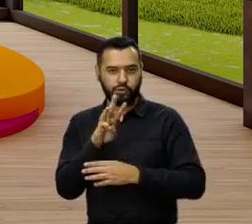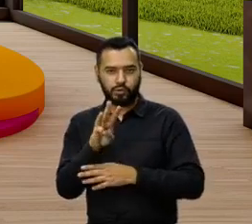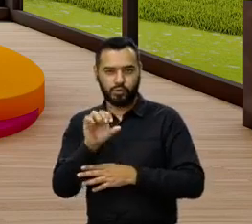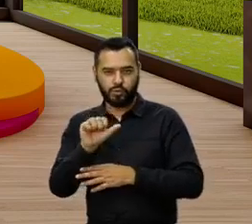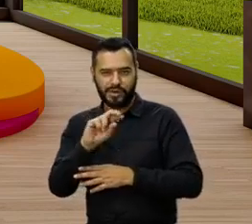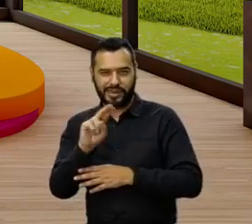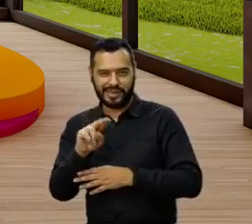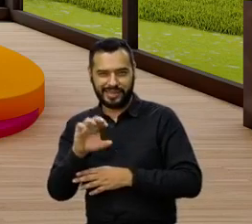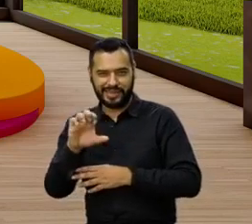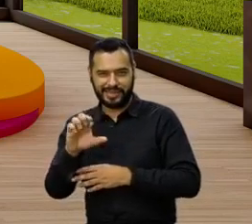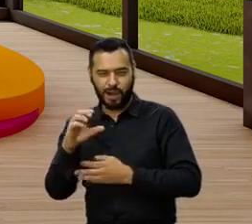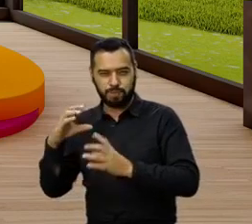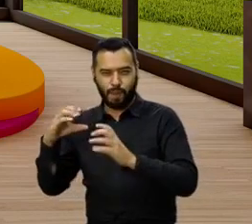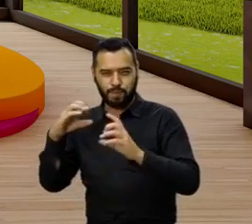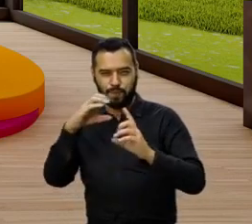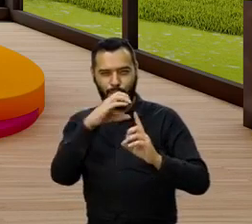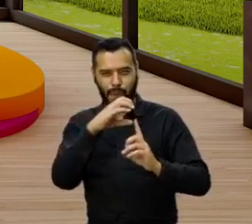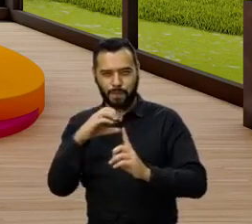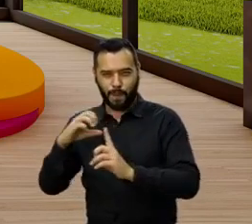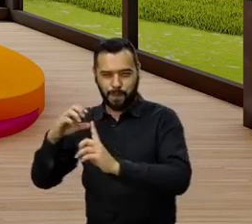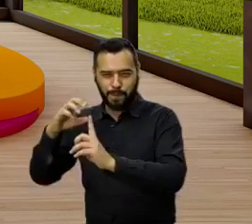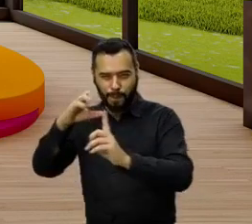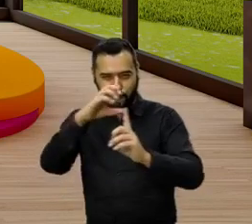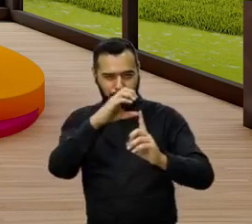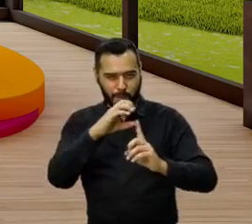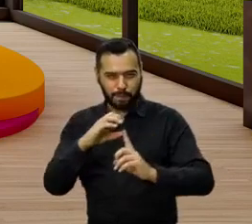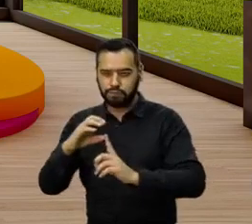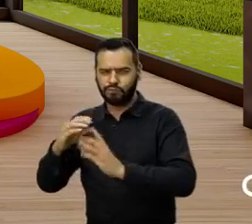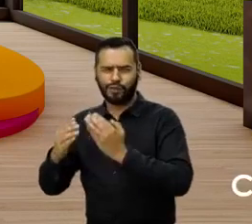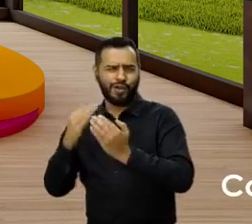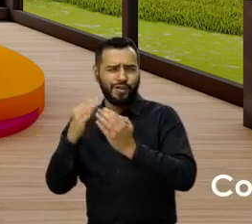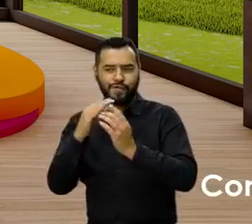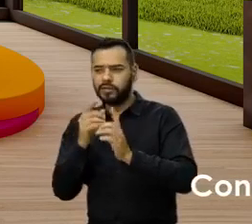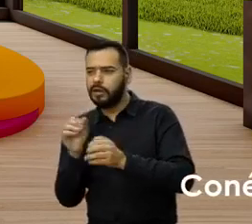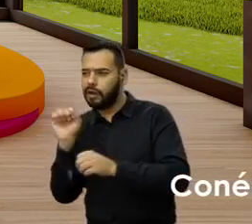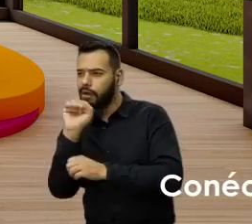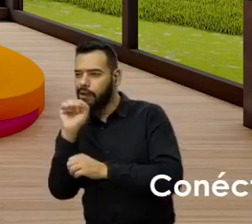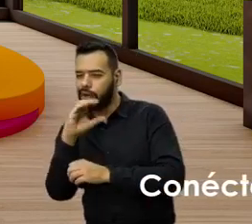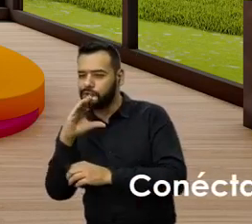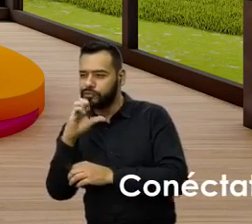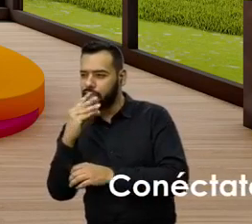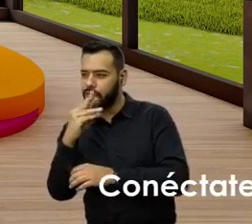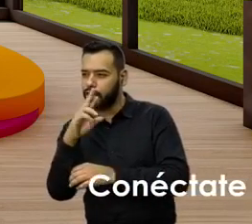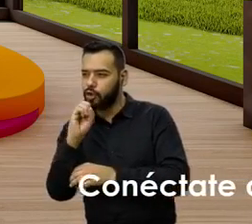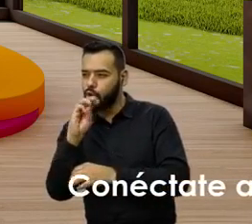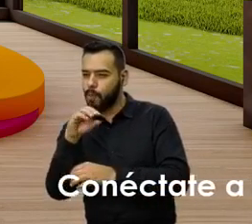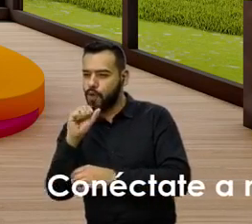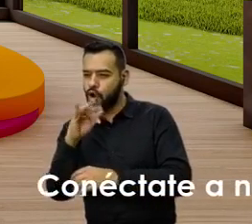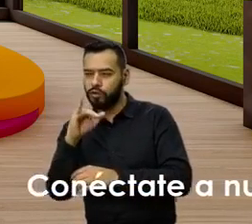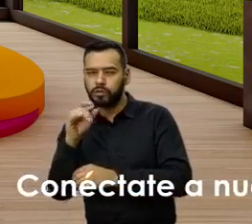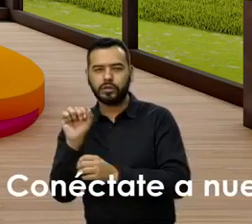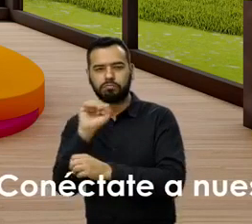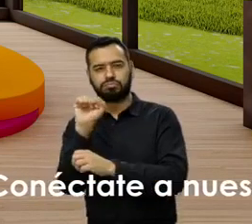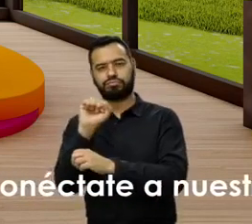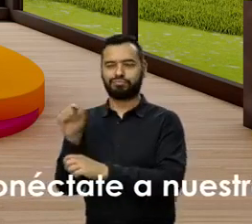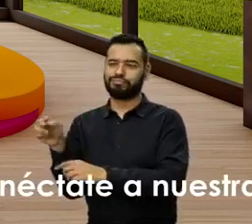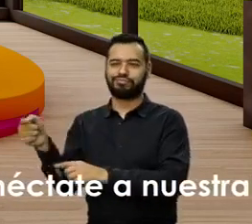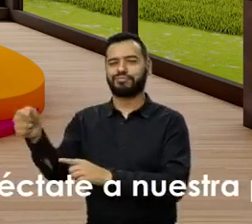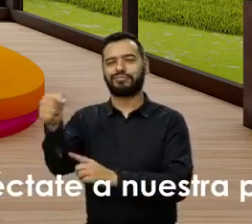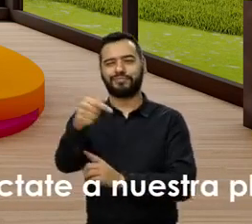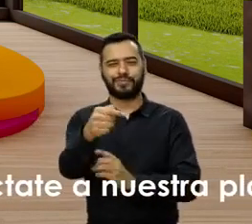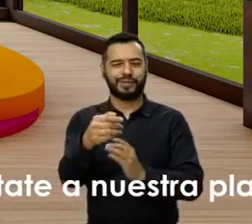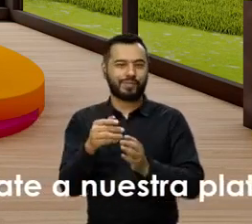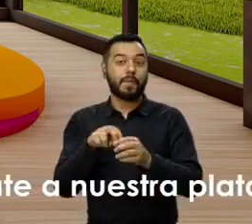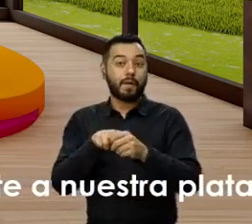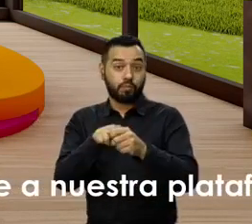ways ahorita a todos nos está funcionando maravilloso mejor del cedro montilla ya llegamos y van en caro pero también el transporte es